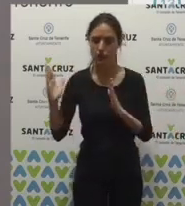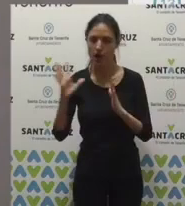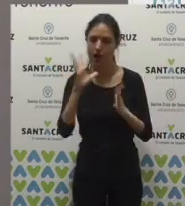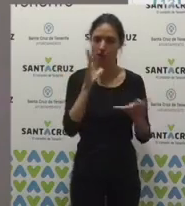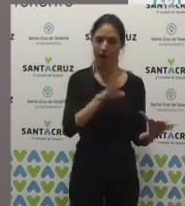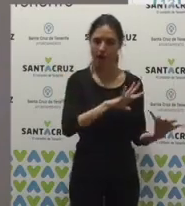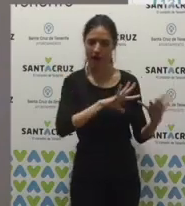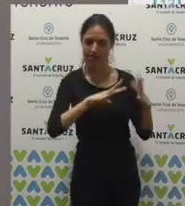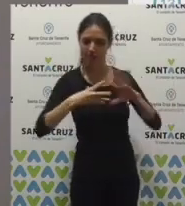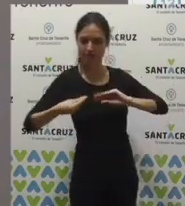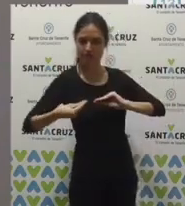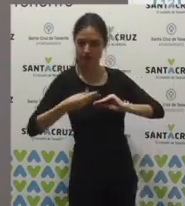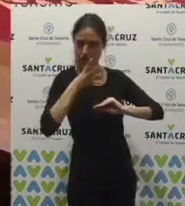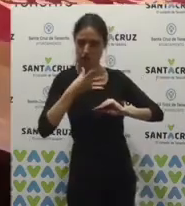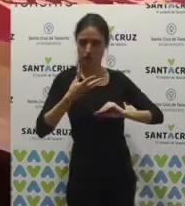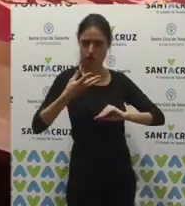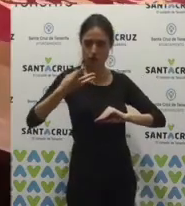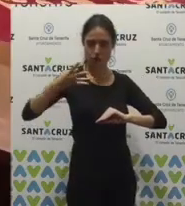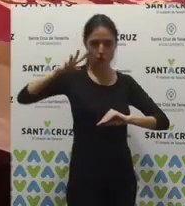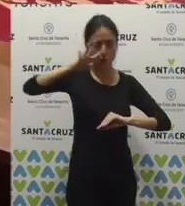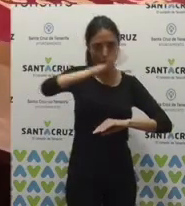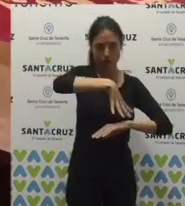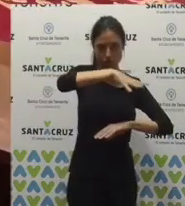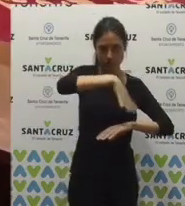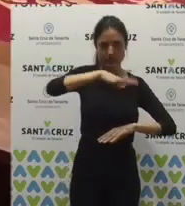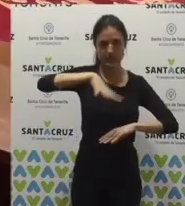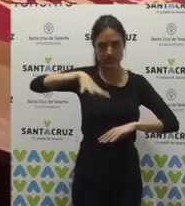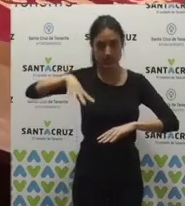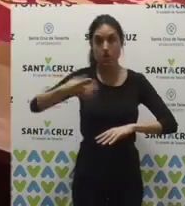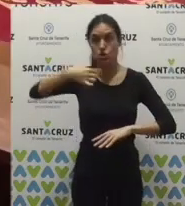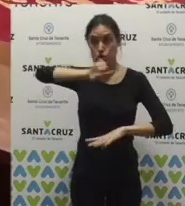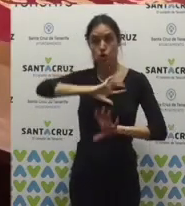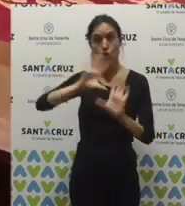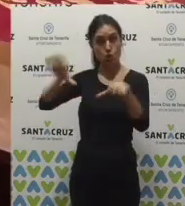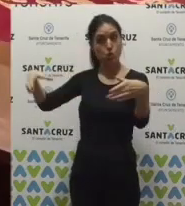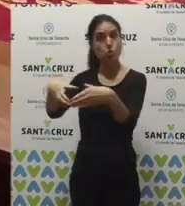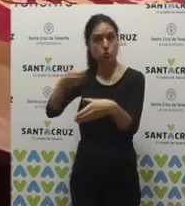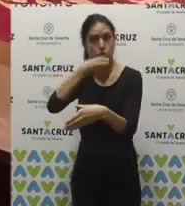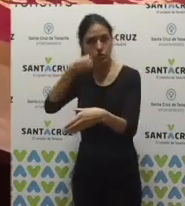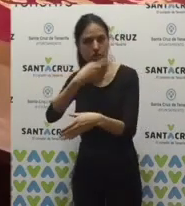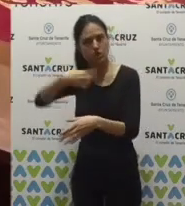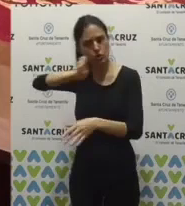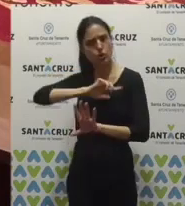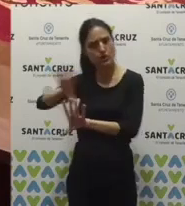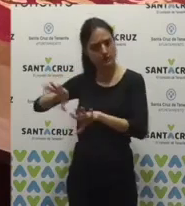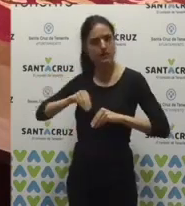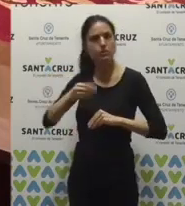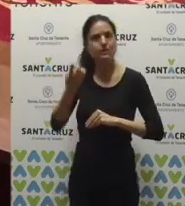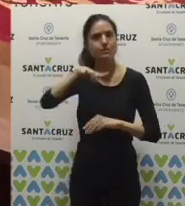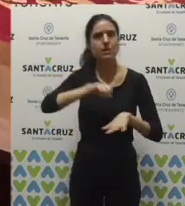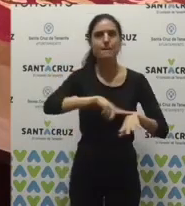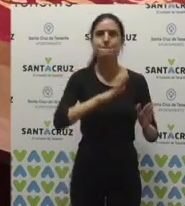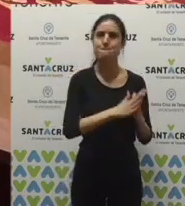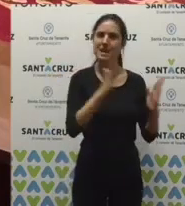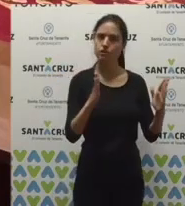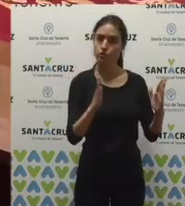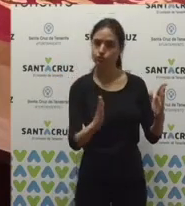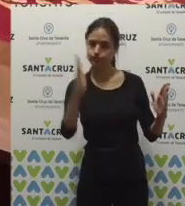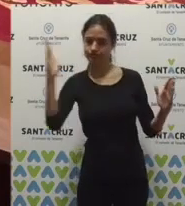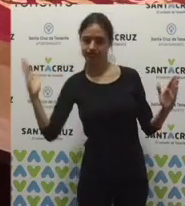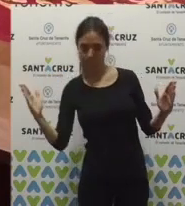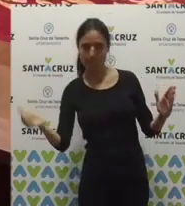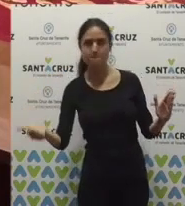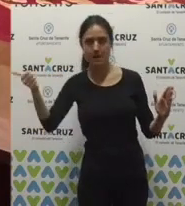cuatro meses realmente vamos a aceptarla del partido socialista que amplía un poco más el plazo pero lo que no queremos es que